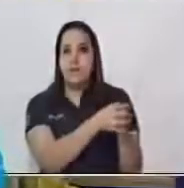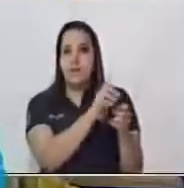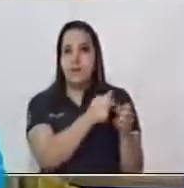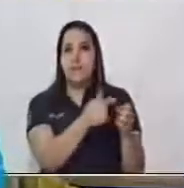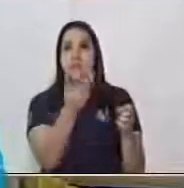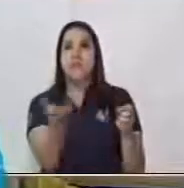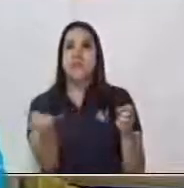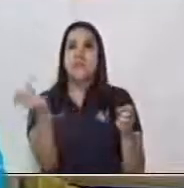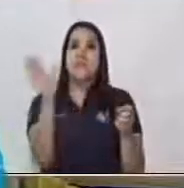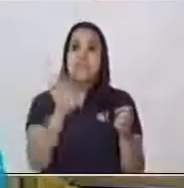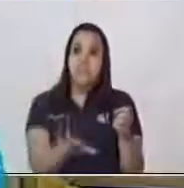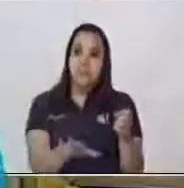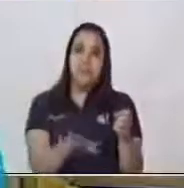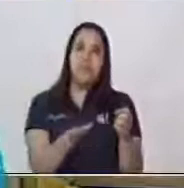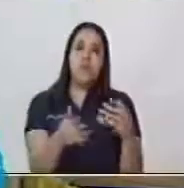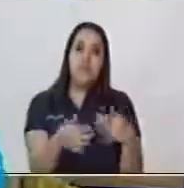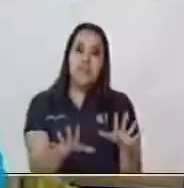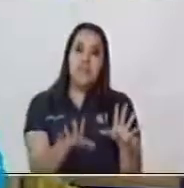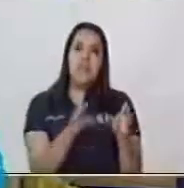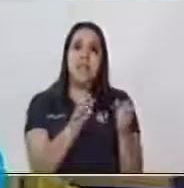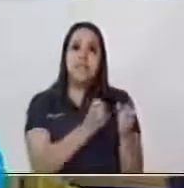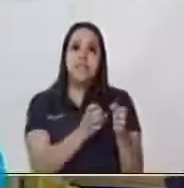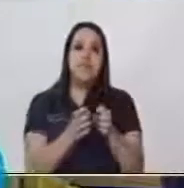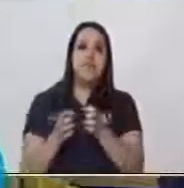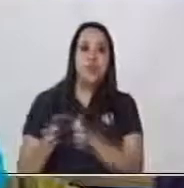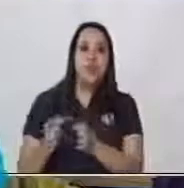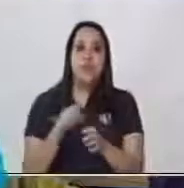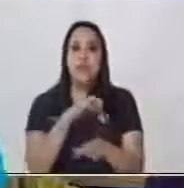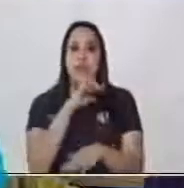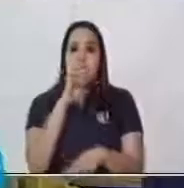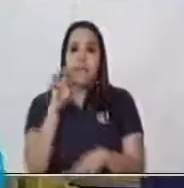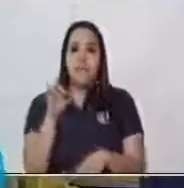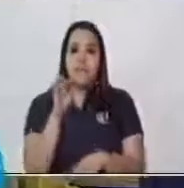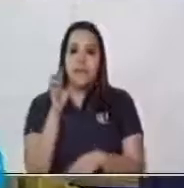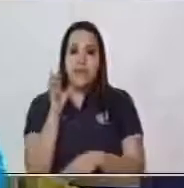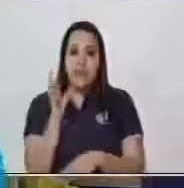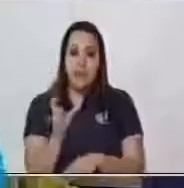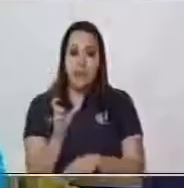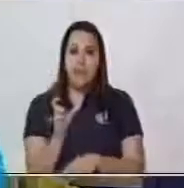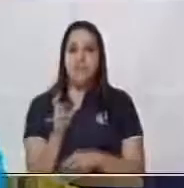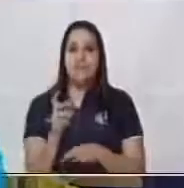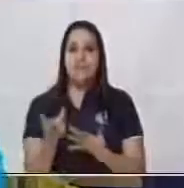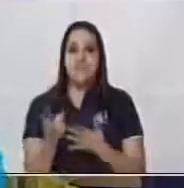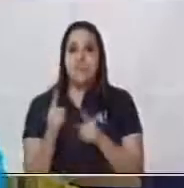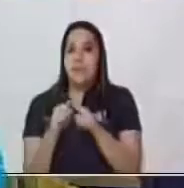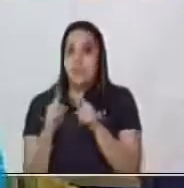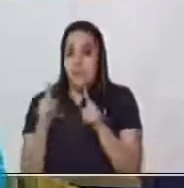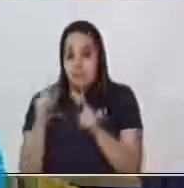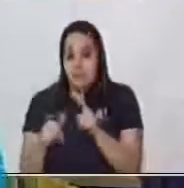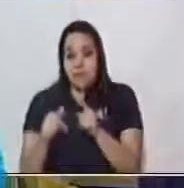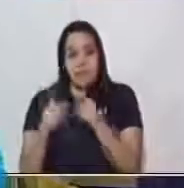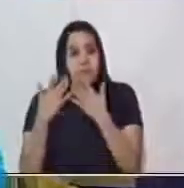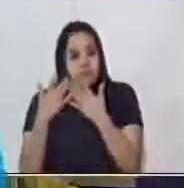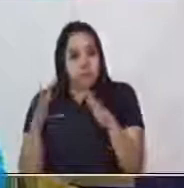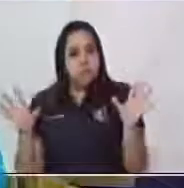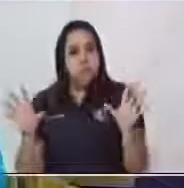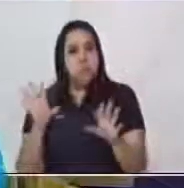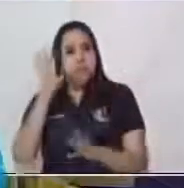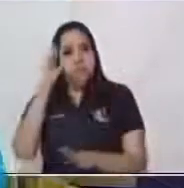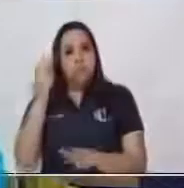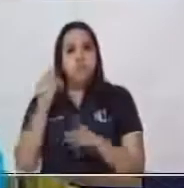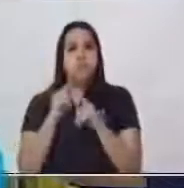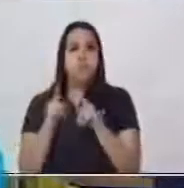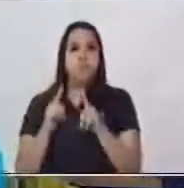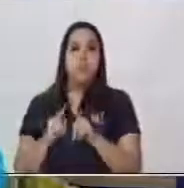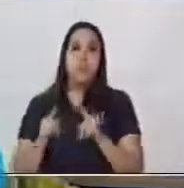está según la estructura del predicado, que esta clasificación es un poco más extensa porque hay diferentes